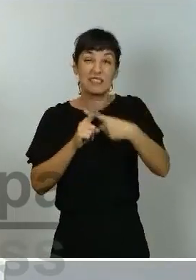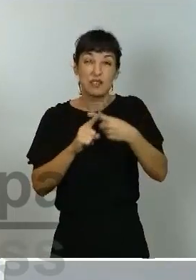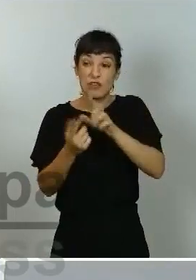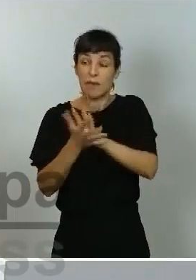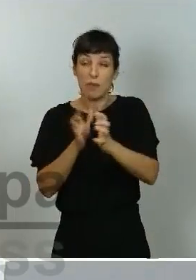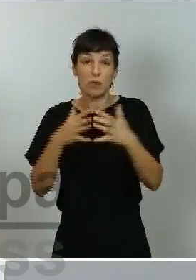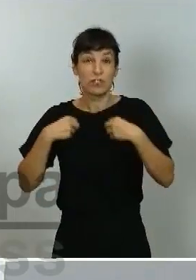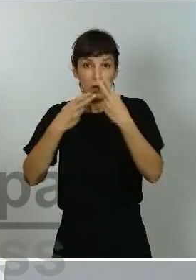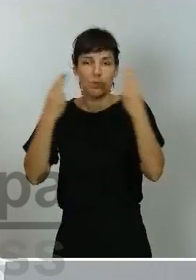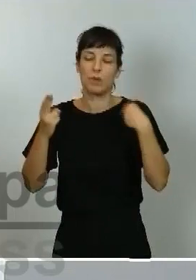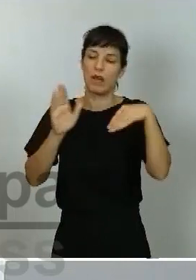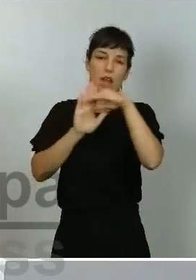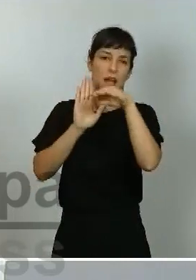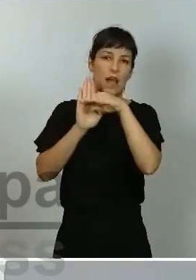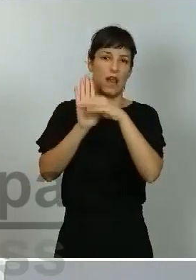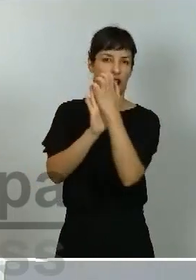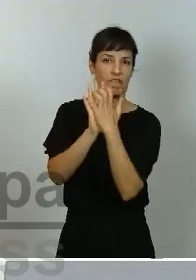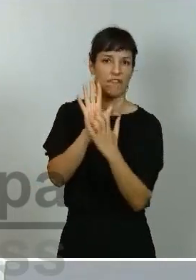conjuntamente hemos decidido.